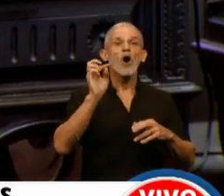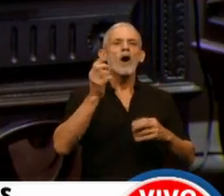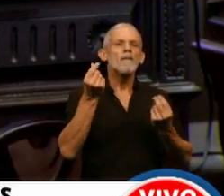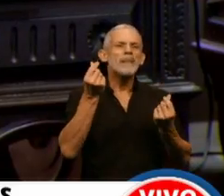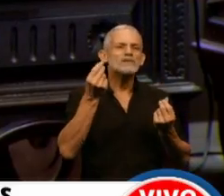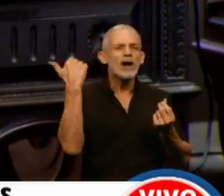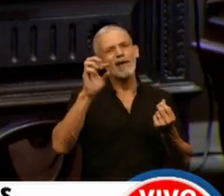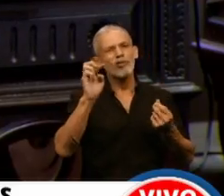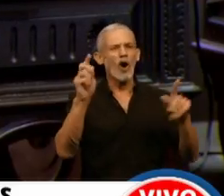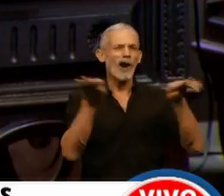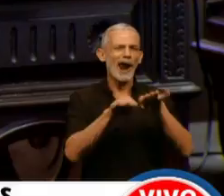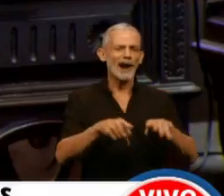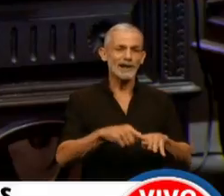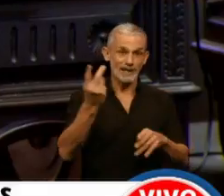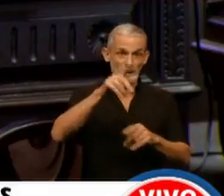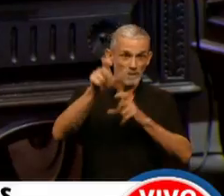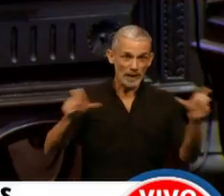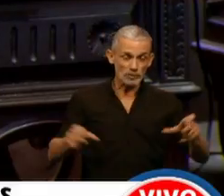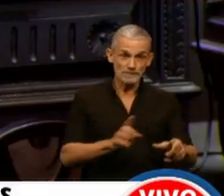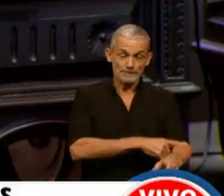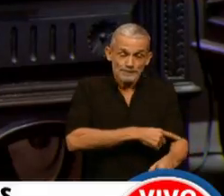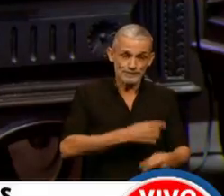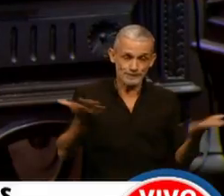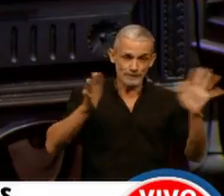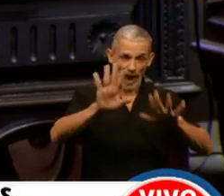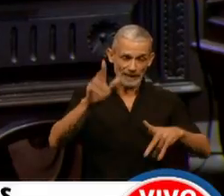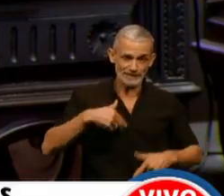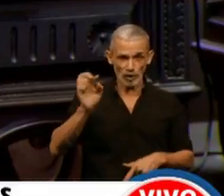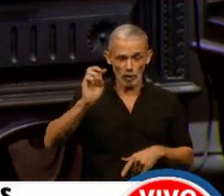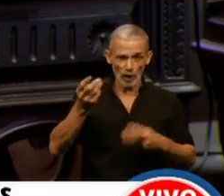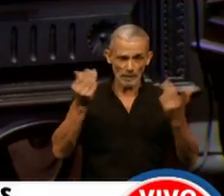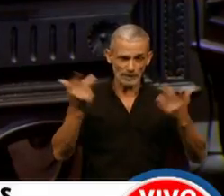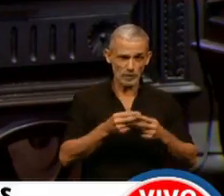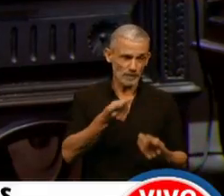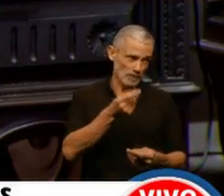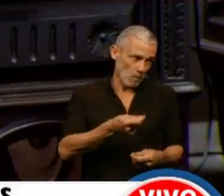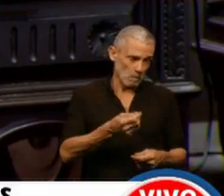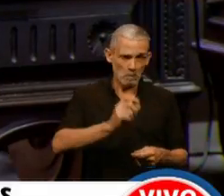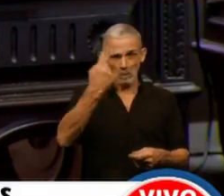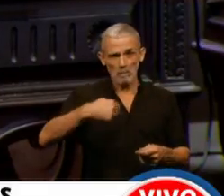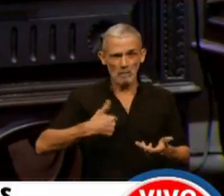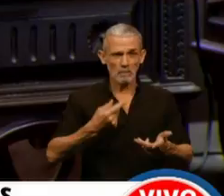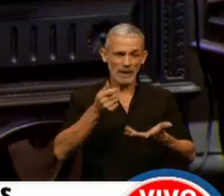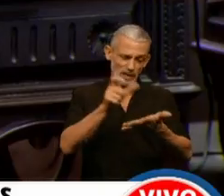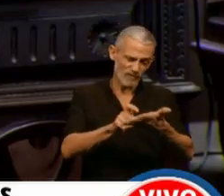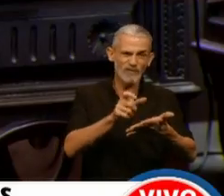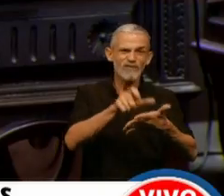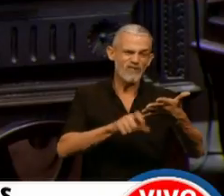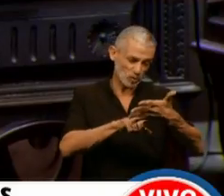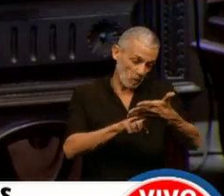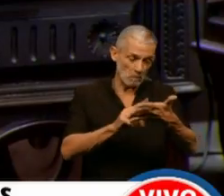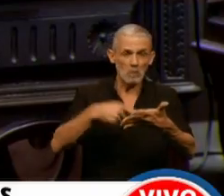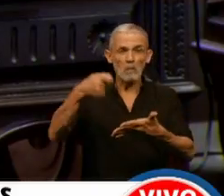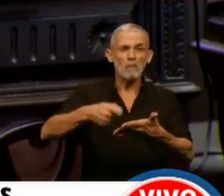tarifas y que los vecinos se tenían que acostumbrar a los ponchazos al número que discrecionalmente o indiscreción al